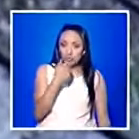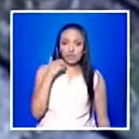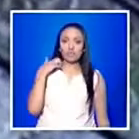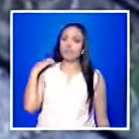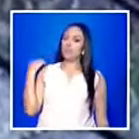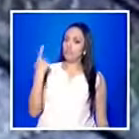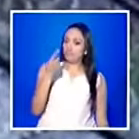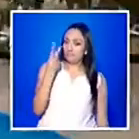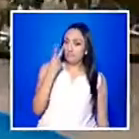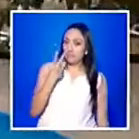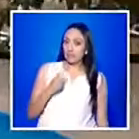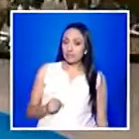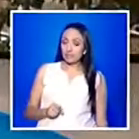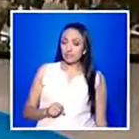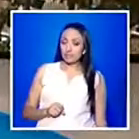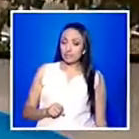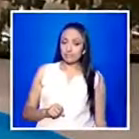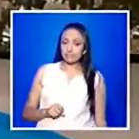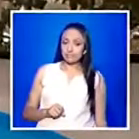incendio forestal.